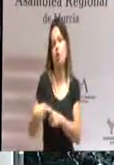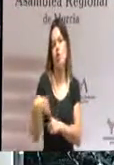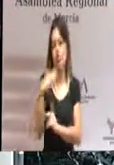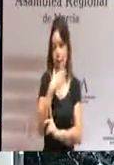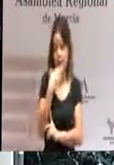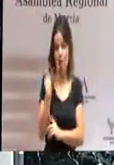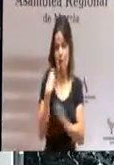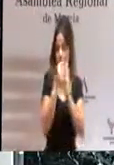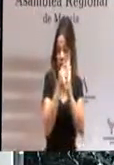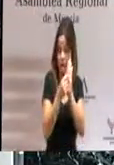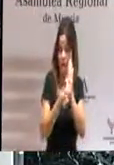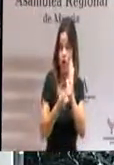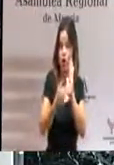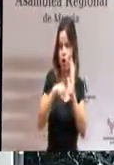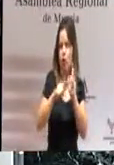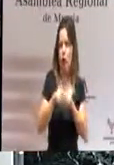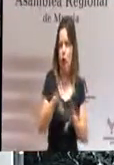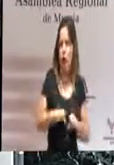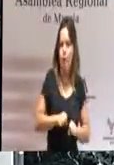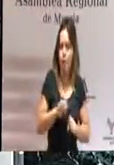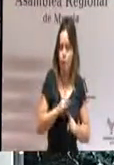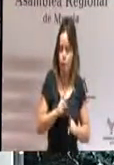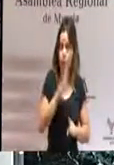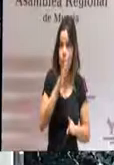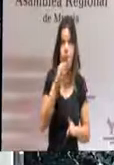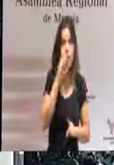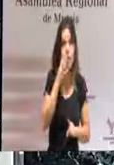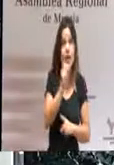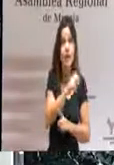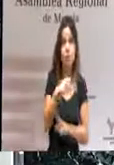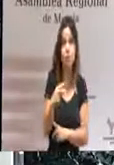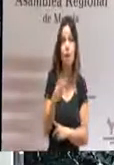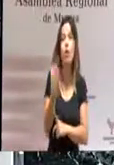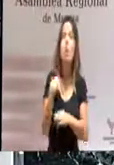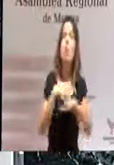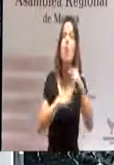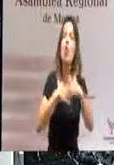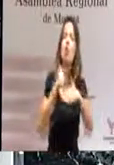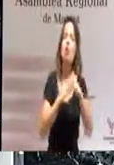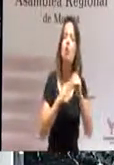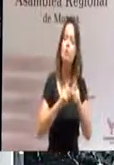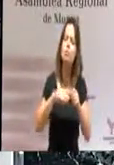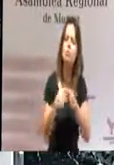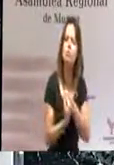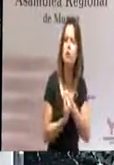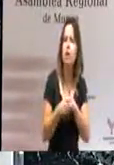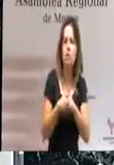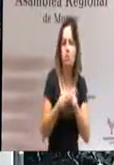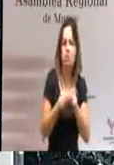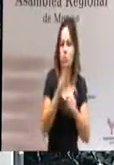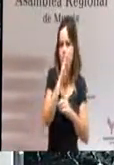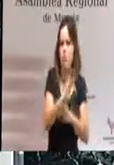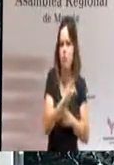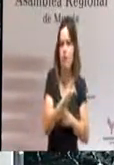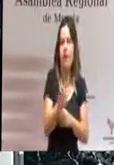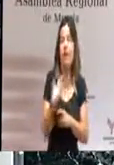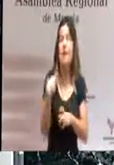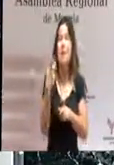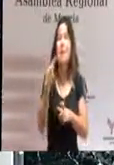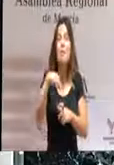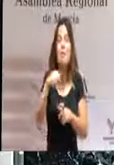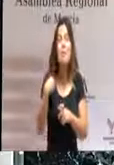medidas de las que no nos apropiamos, porque son el resultado de un proceso participativo sin vuelta atrás. Nadie ha